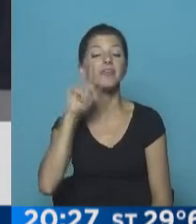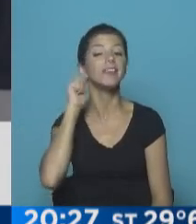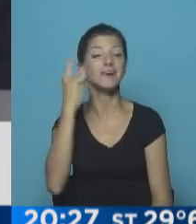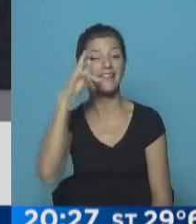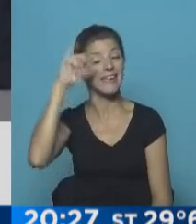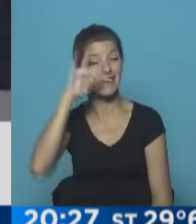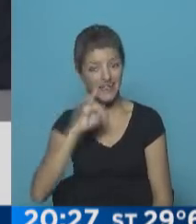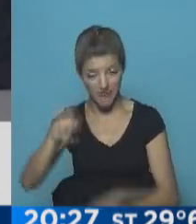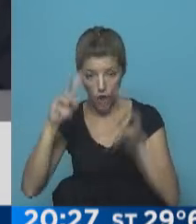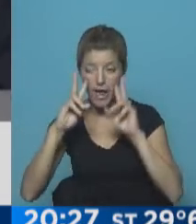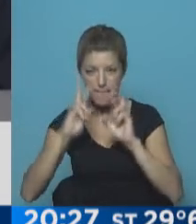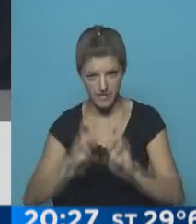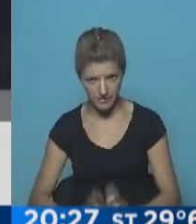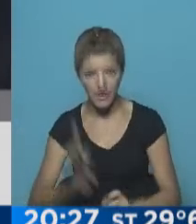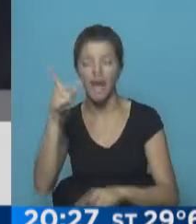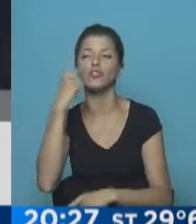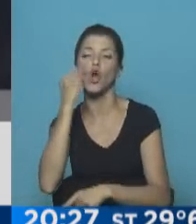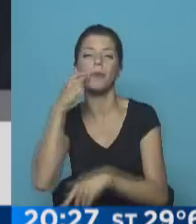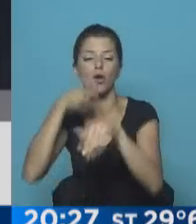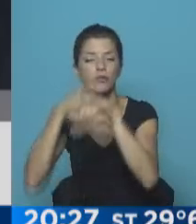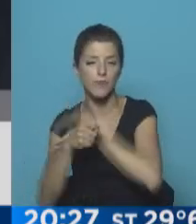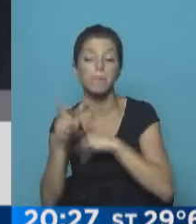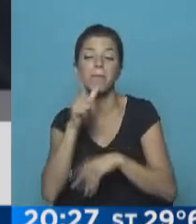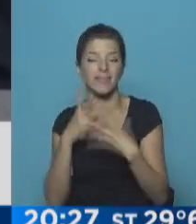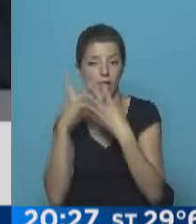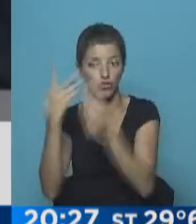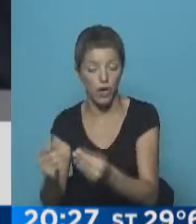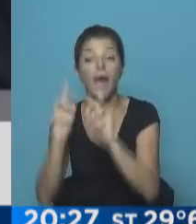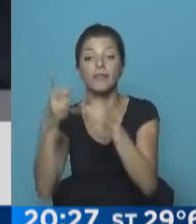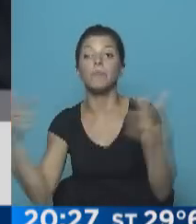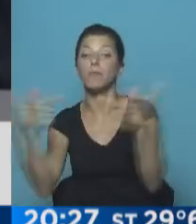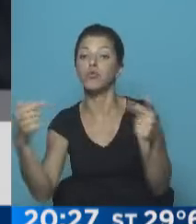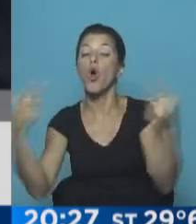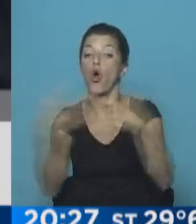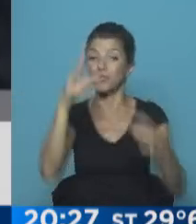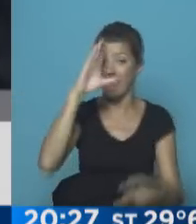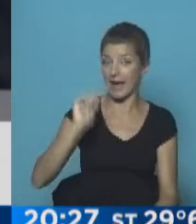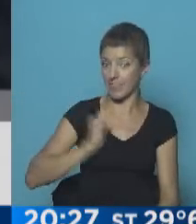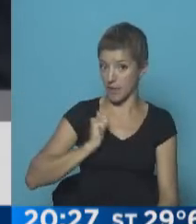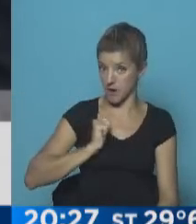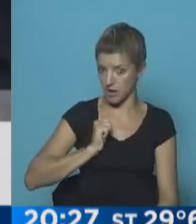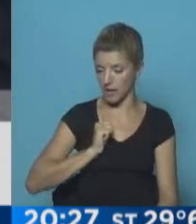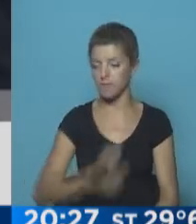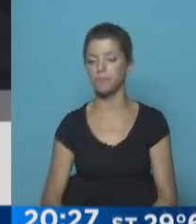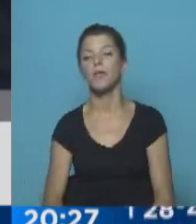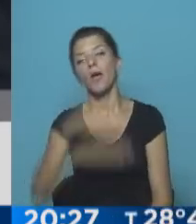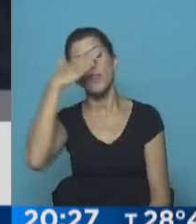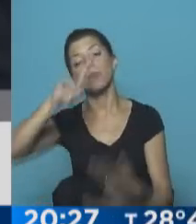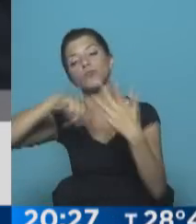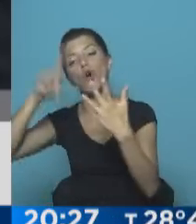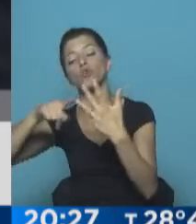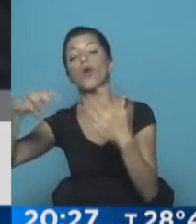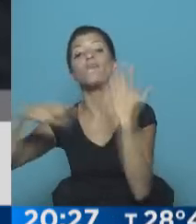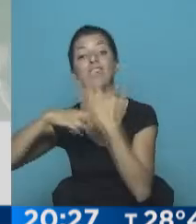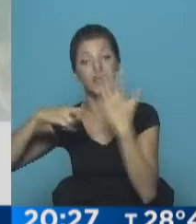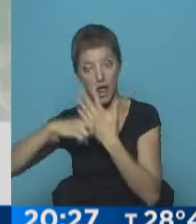investigando este soporte narco y el ataque a los gendarmes. Después tenemos a Estalinaro Giovedoni, que es un fiscal que está